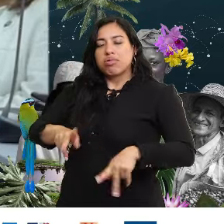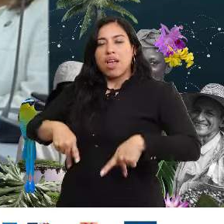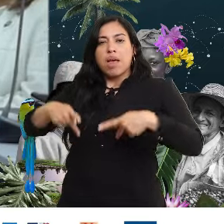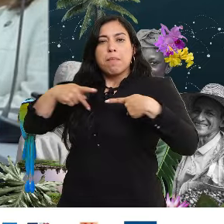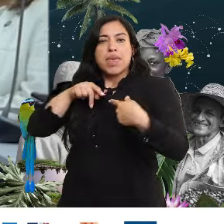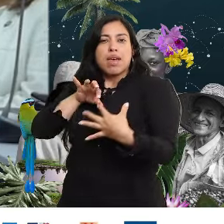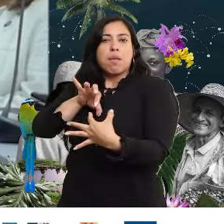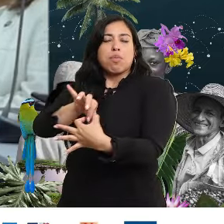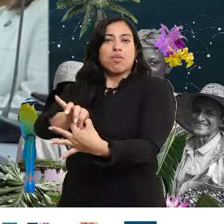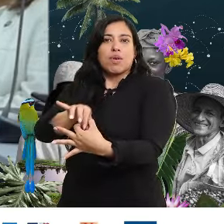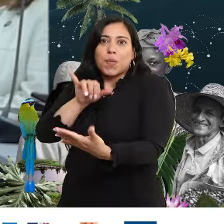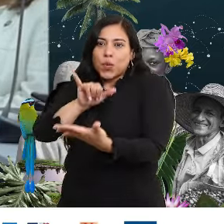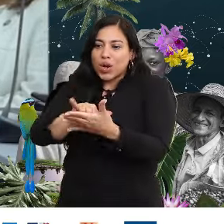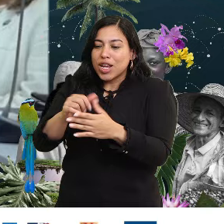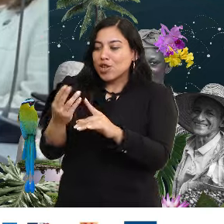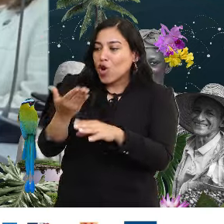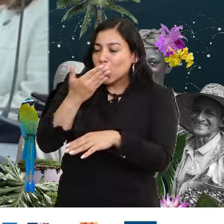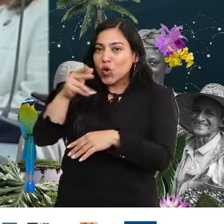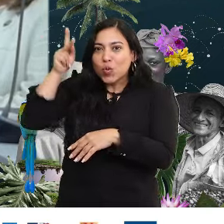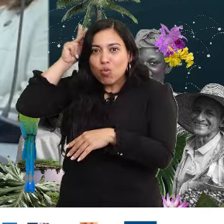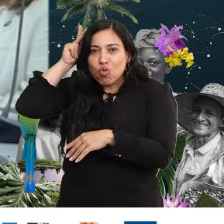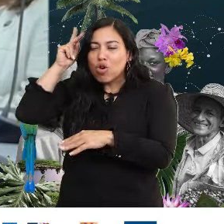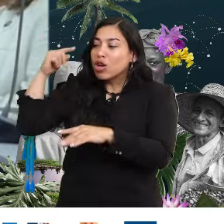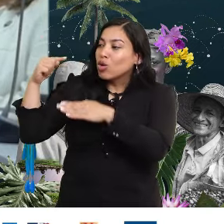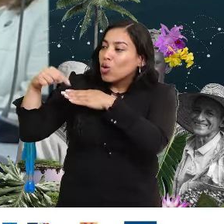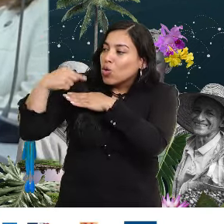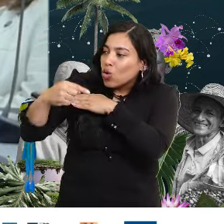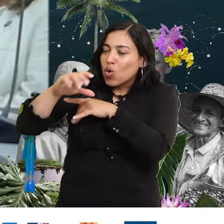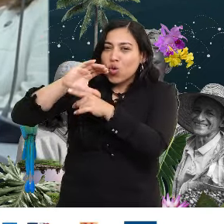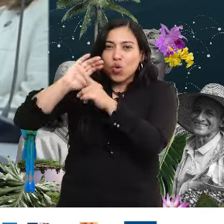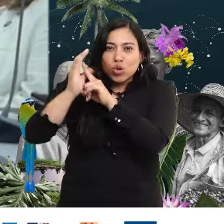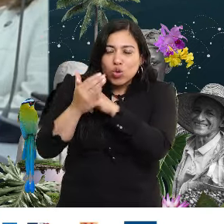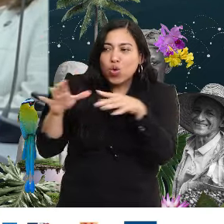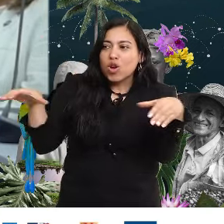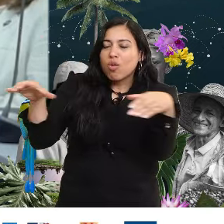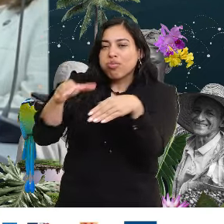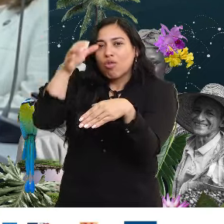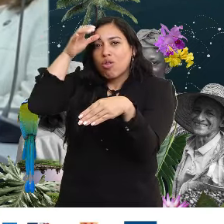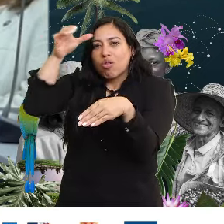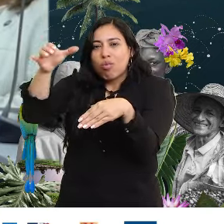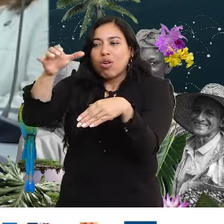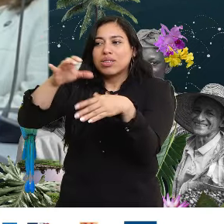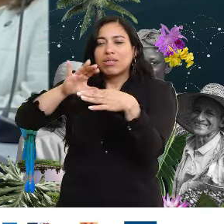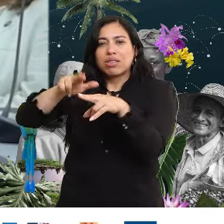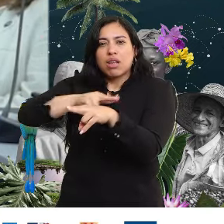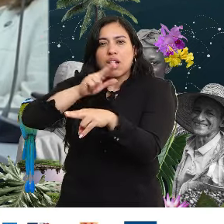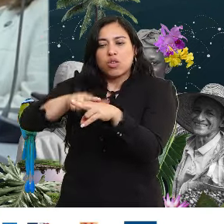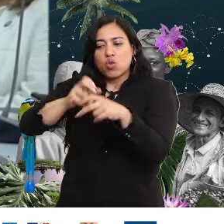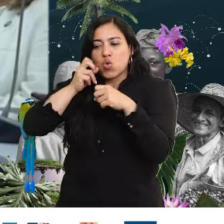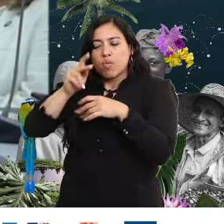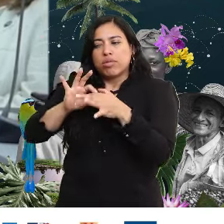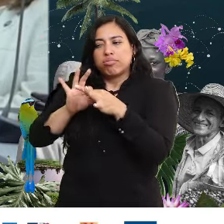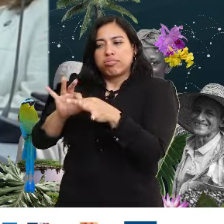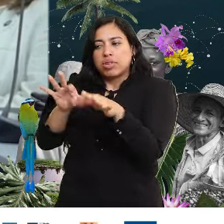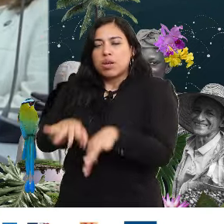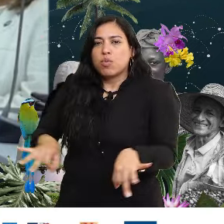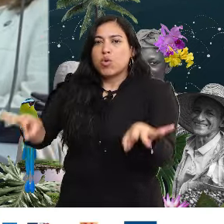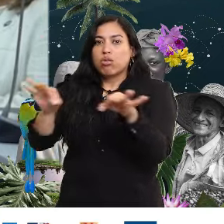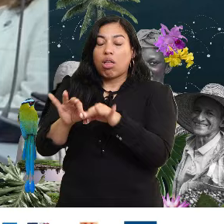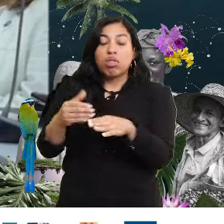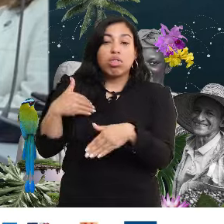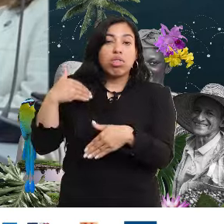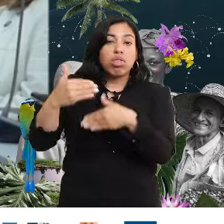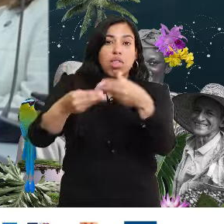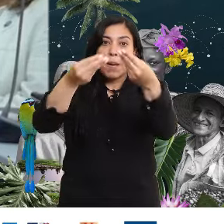eso los conocimientos ancestrales, las diferentes culturas, las diferentes concepciones de esa relación, es importante no perderlas porque